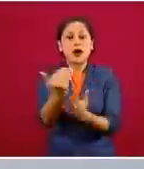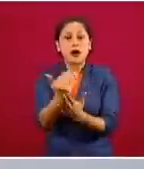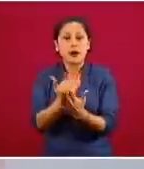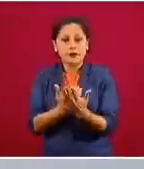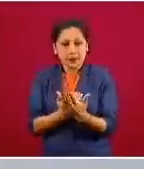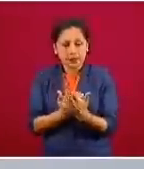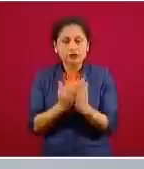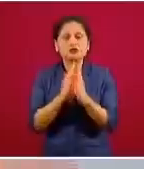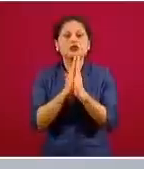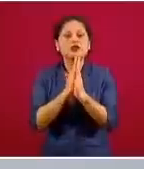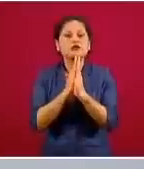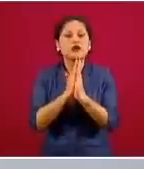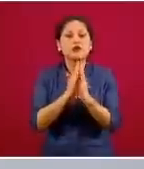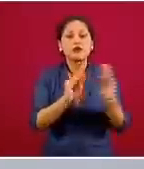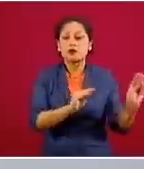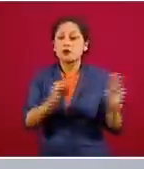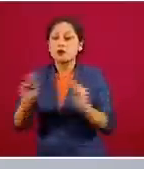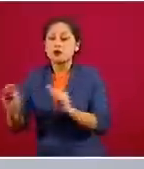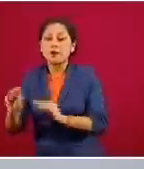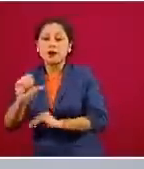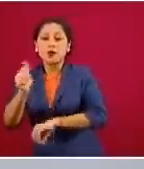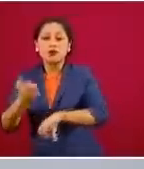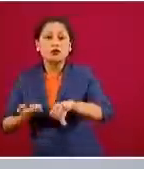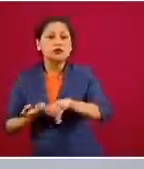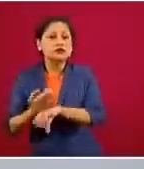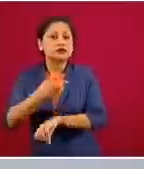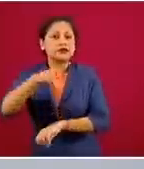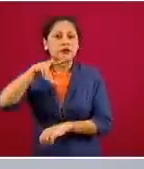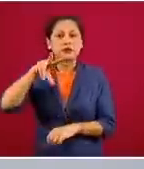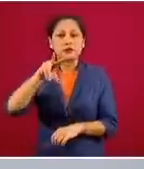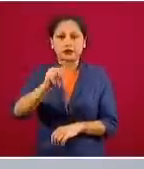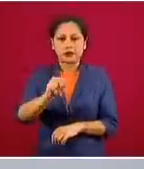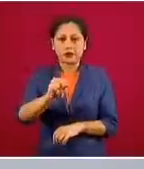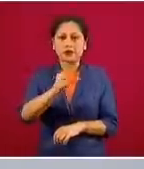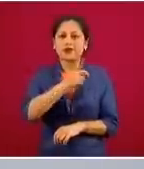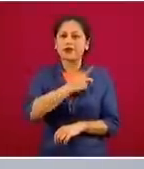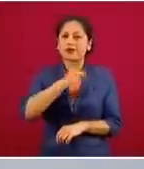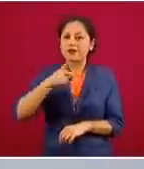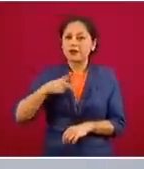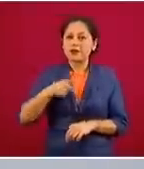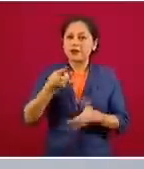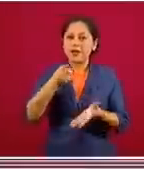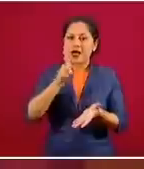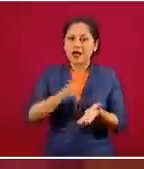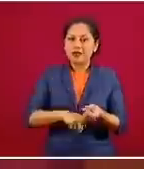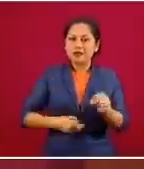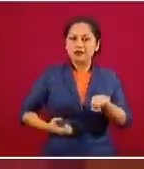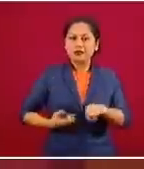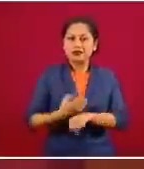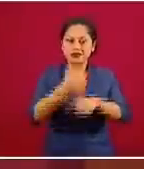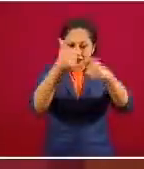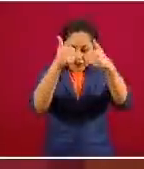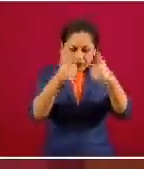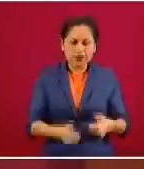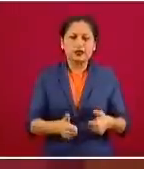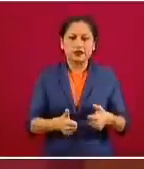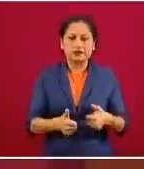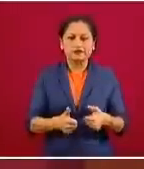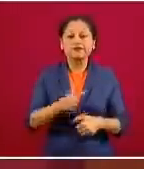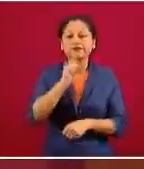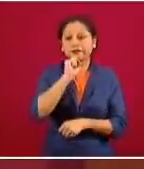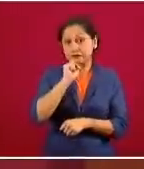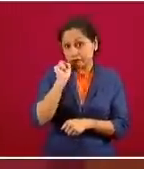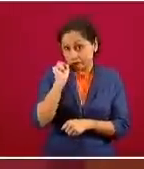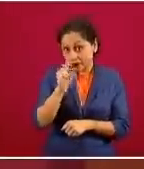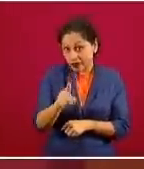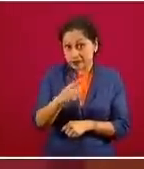en esa zona de baja o nula transmisión, que no se desplacen a zonas de mayor transmisión. Y viceversa, que quienes vivimos en zonas de